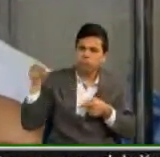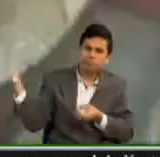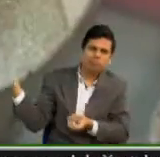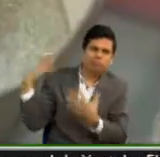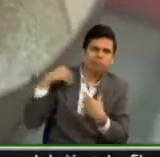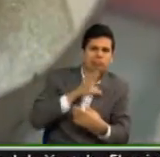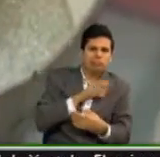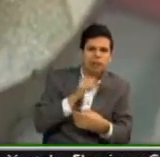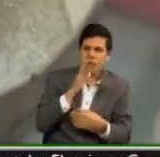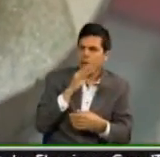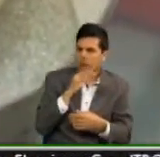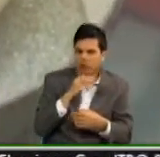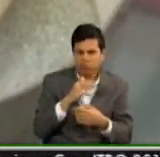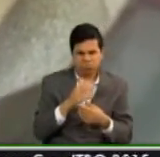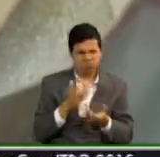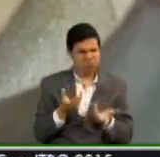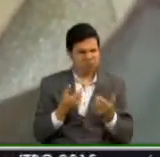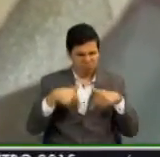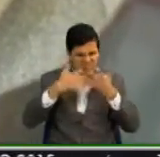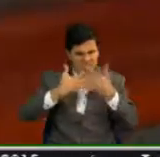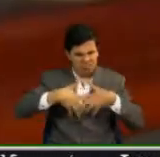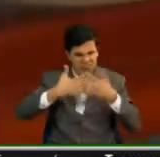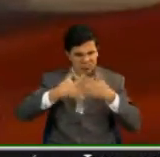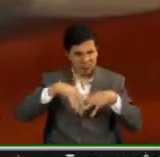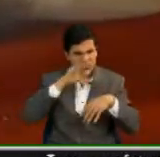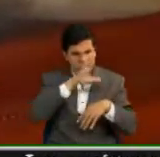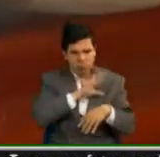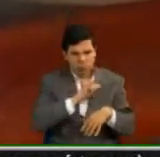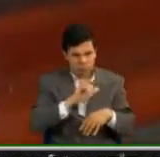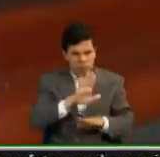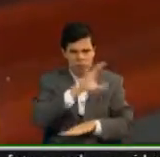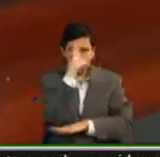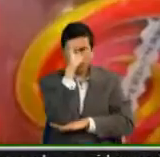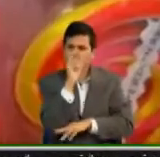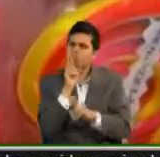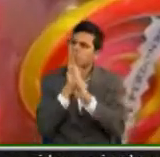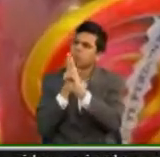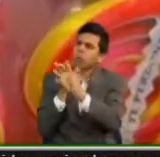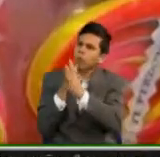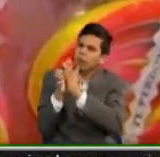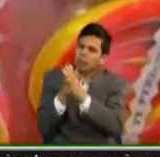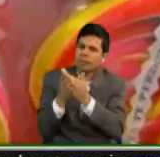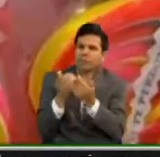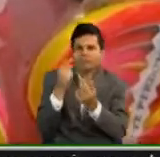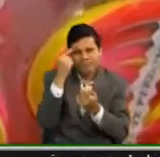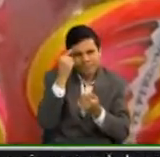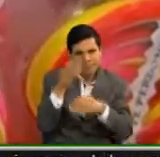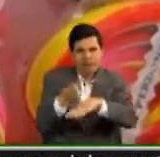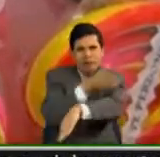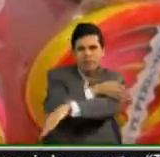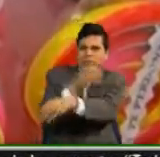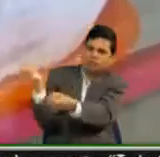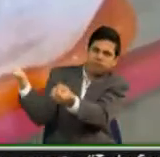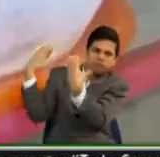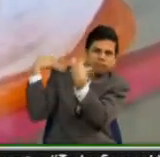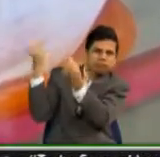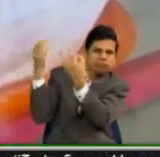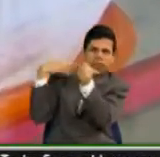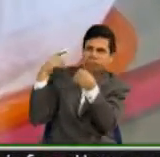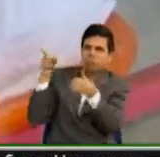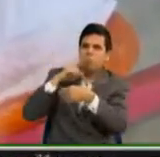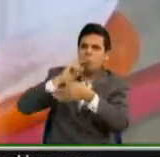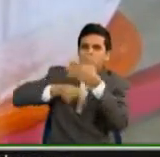de Cali, y aunque las azucareras de Cali se manifestaron ante el efecto de traer azúcar importado con